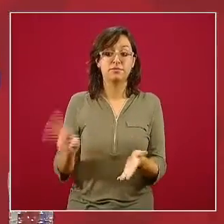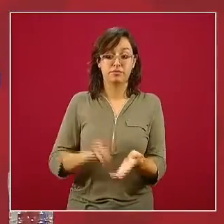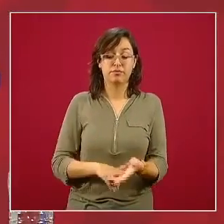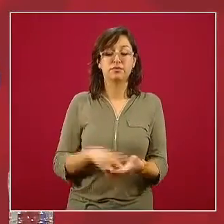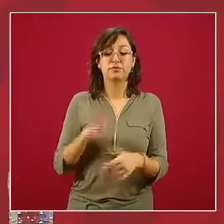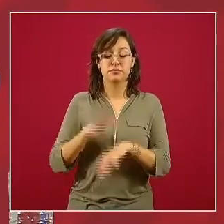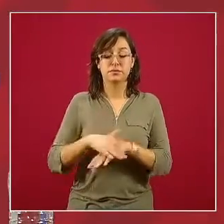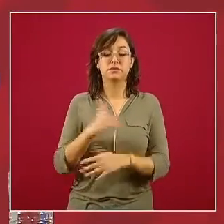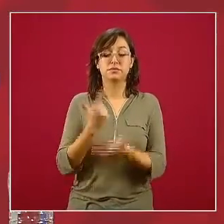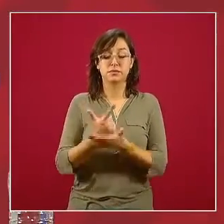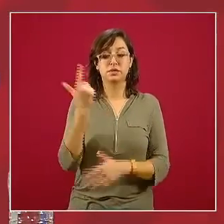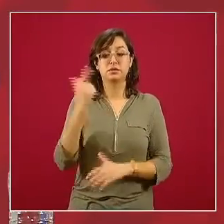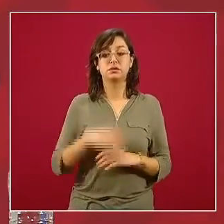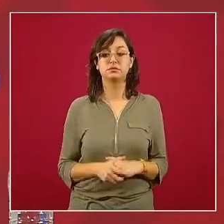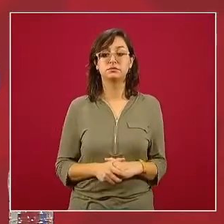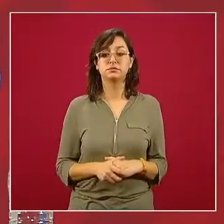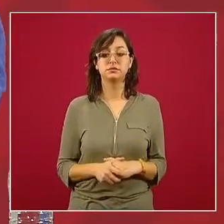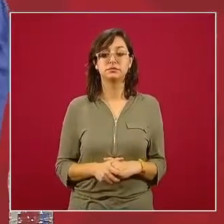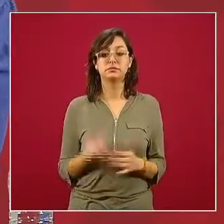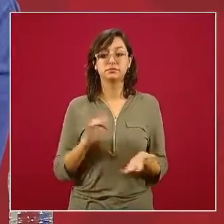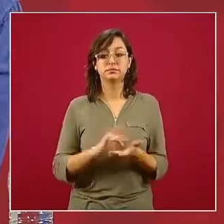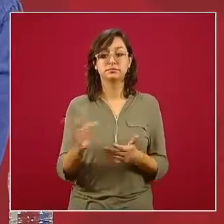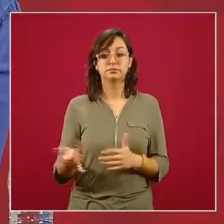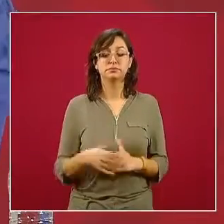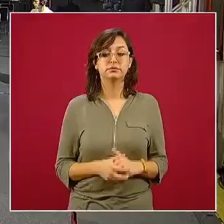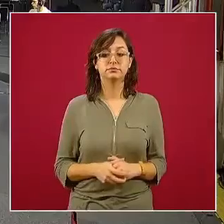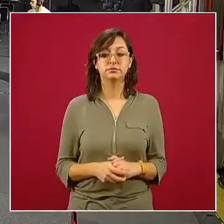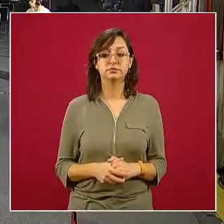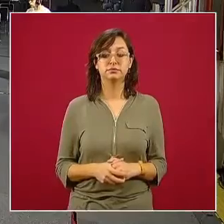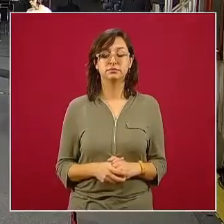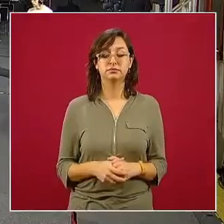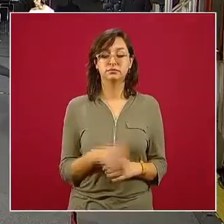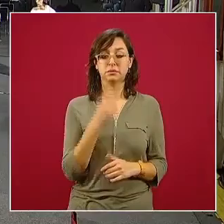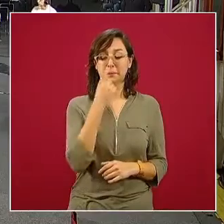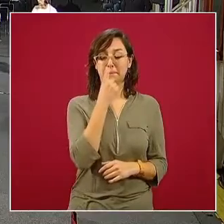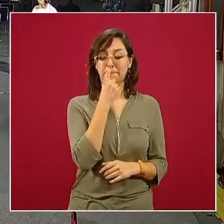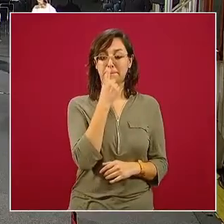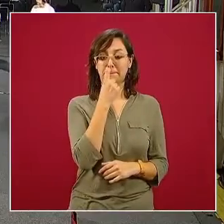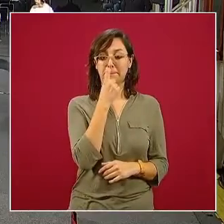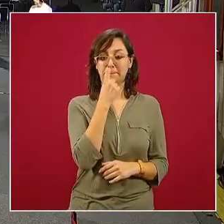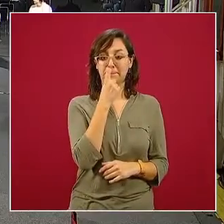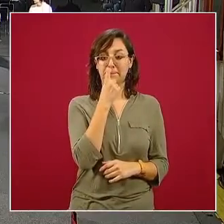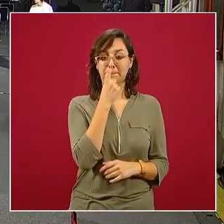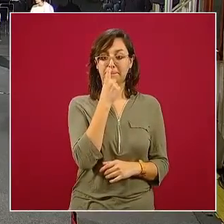mayor riesgo de complicaciones. Gracias, Pablo. Usted, por favor, Angélica.